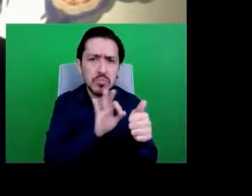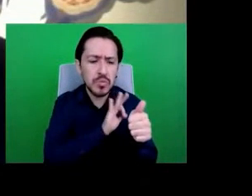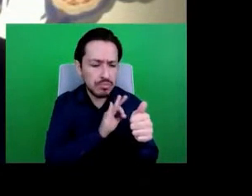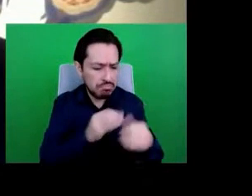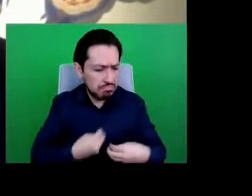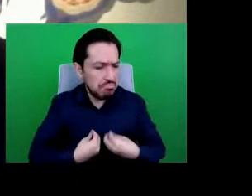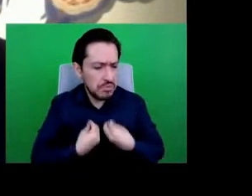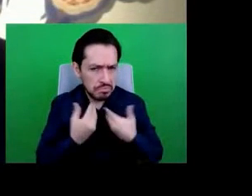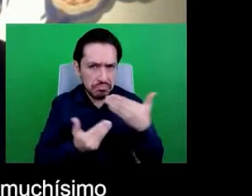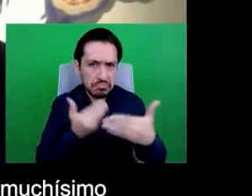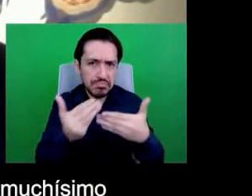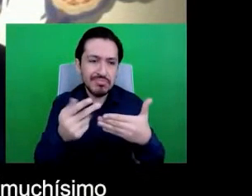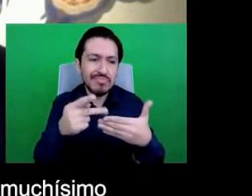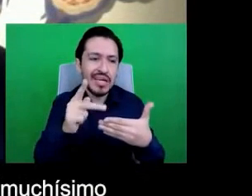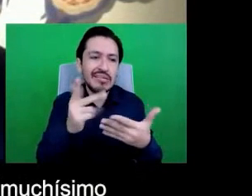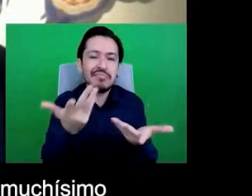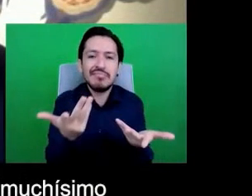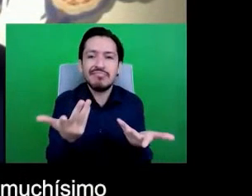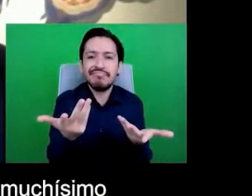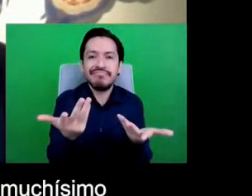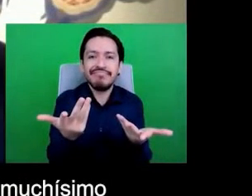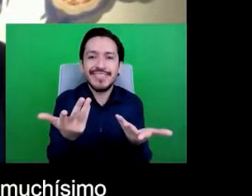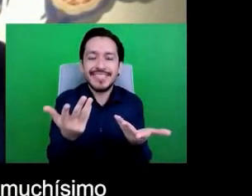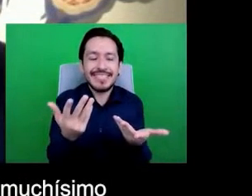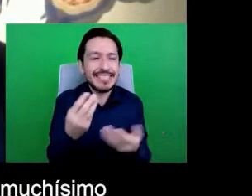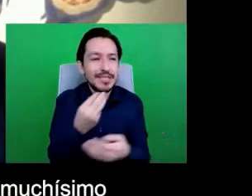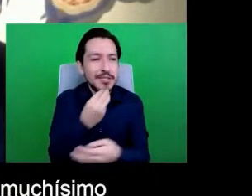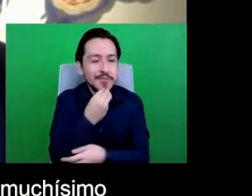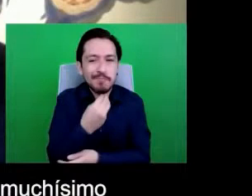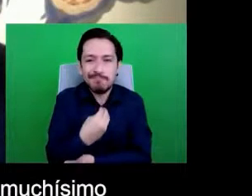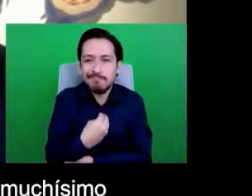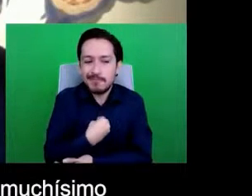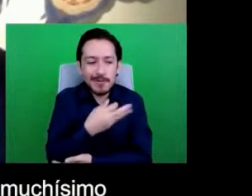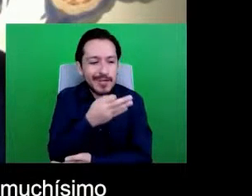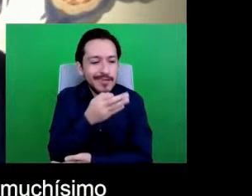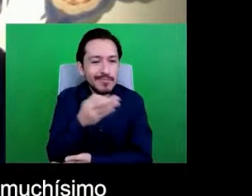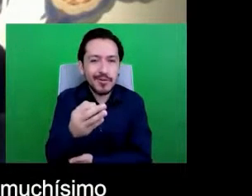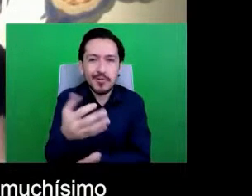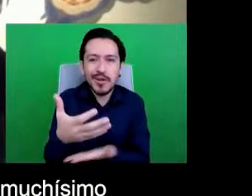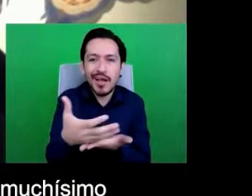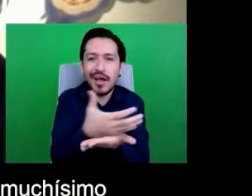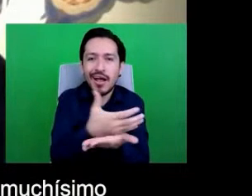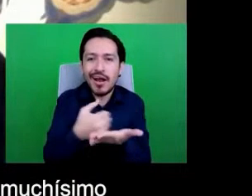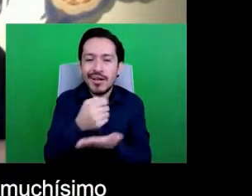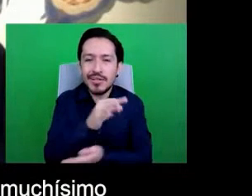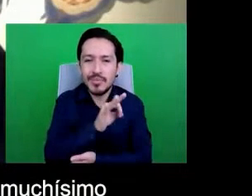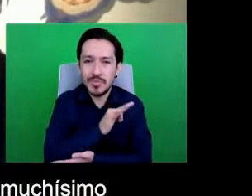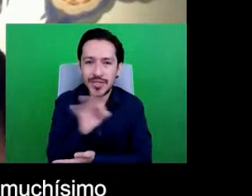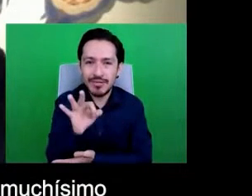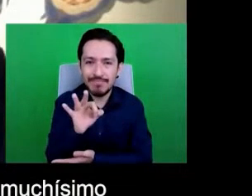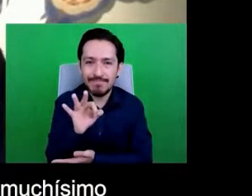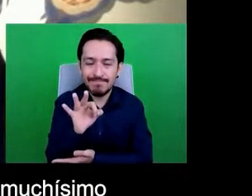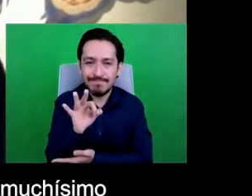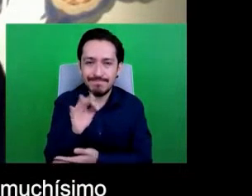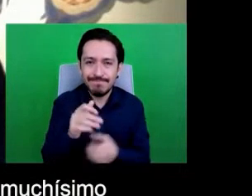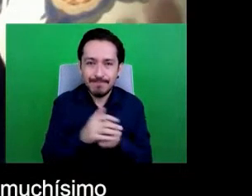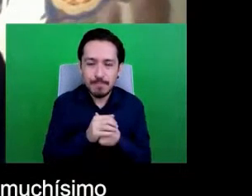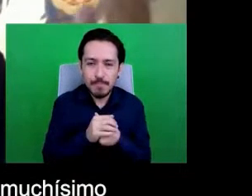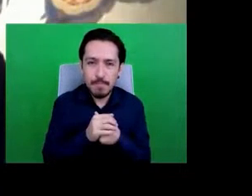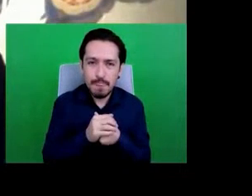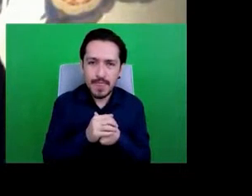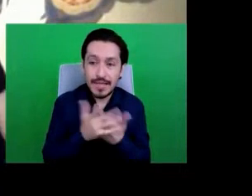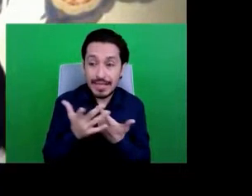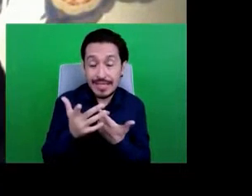por lo que se pueda pagar. Además, si no está regulado, le da muchísimo poder y muchísimo alcance a las